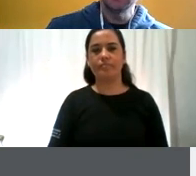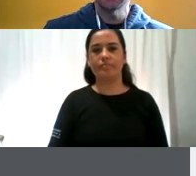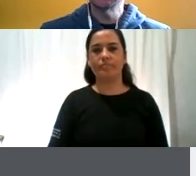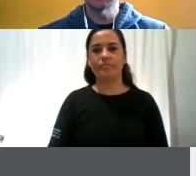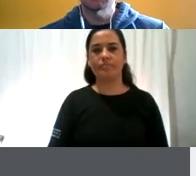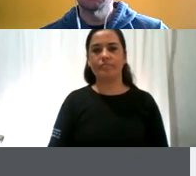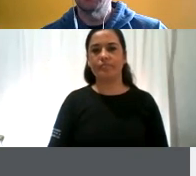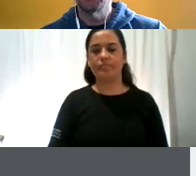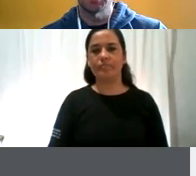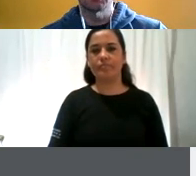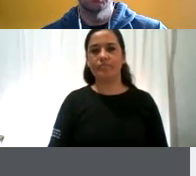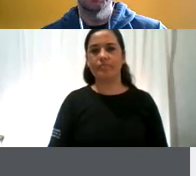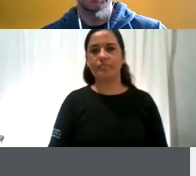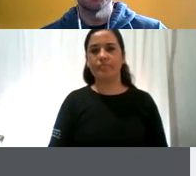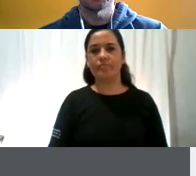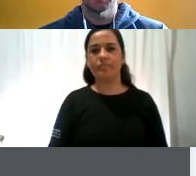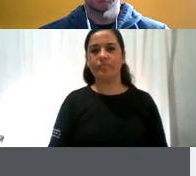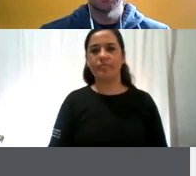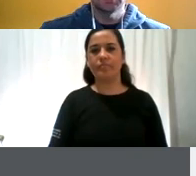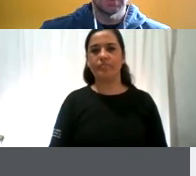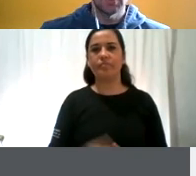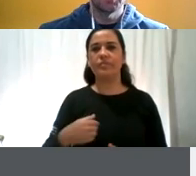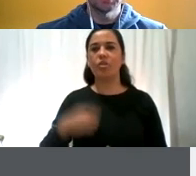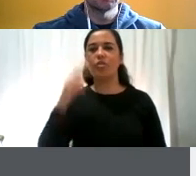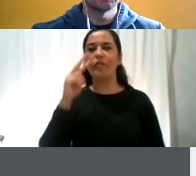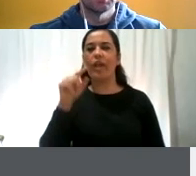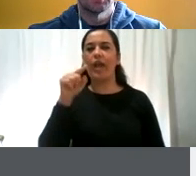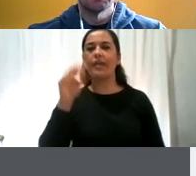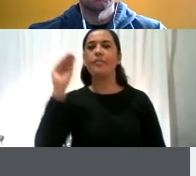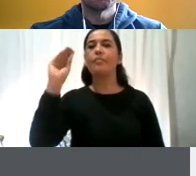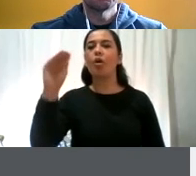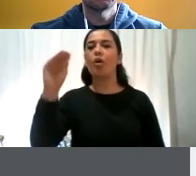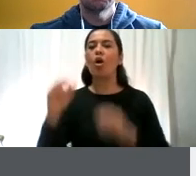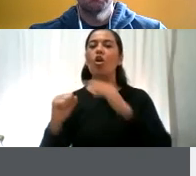a qué distancia ponemos las columnas, ¿sí? Y en qué ubicación,